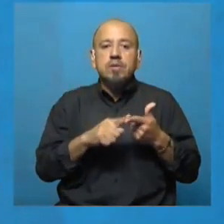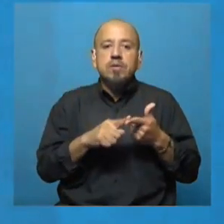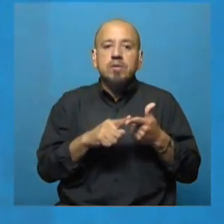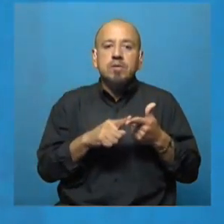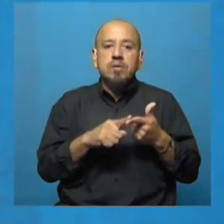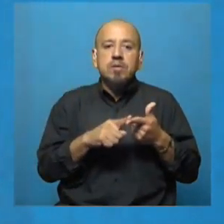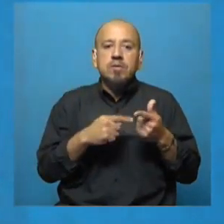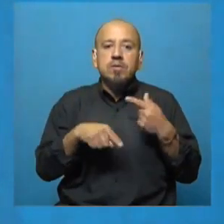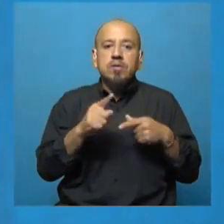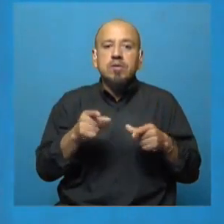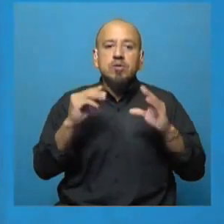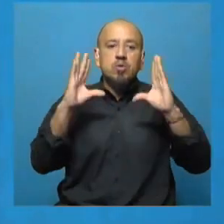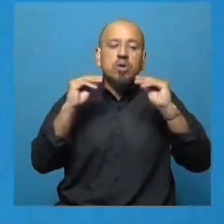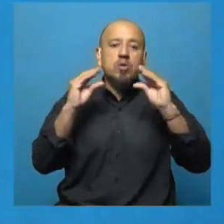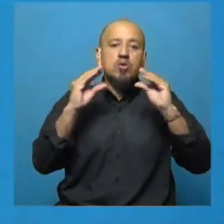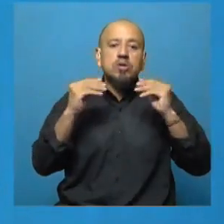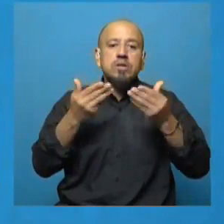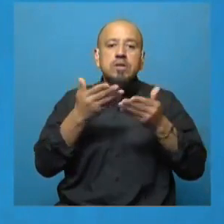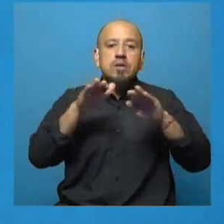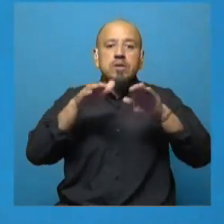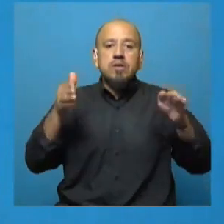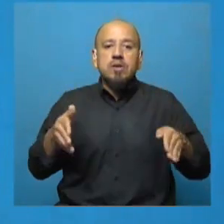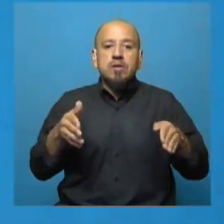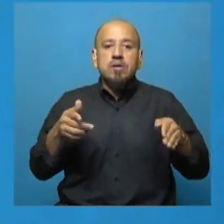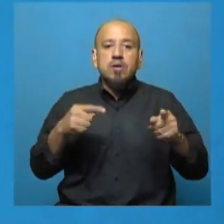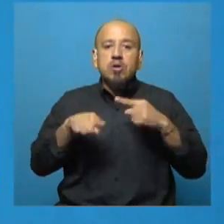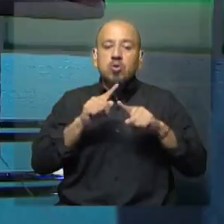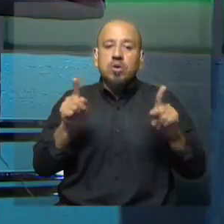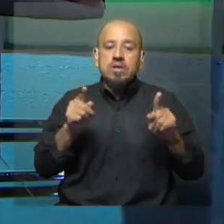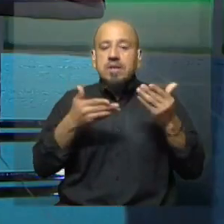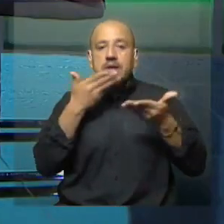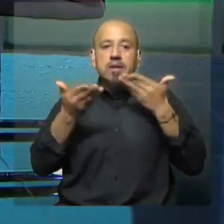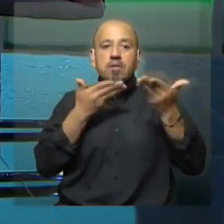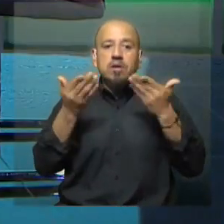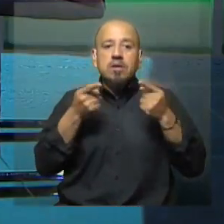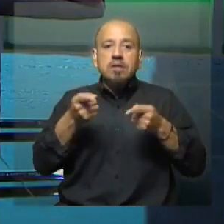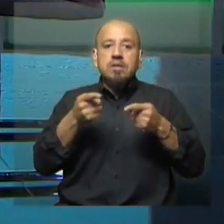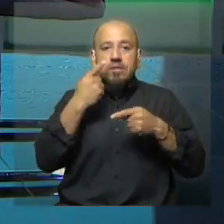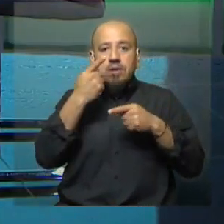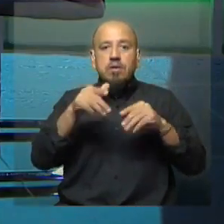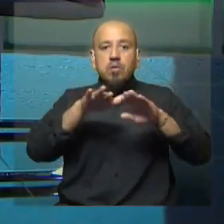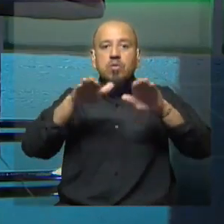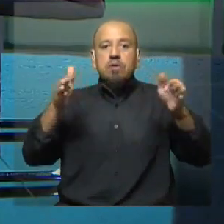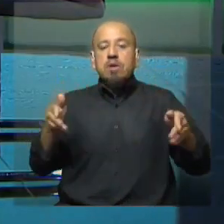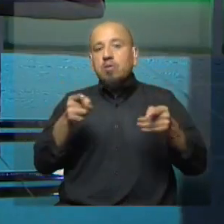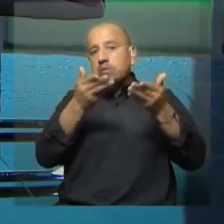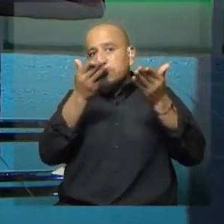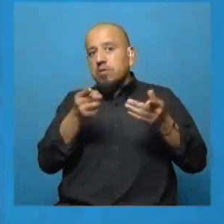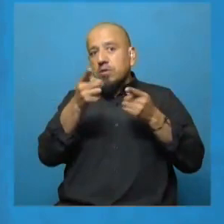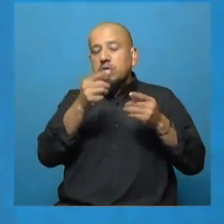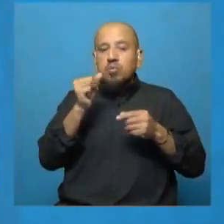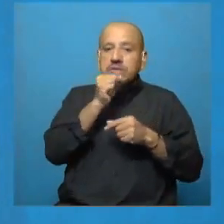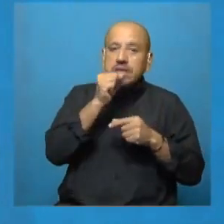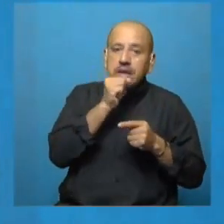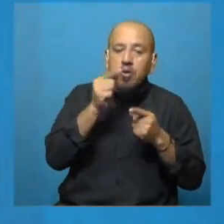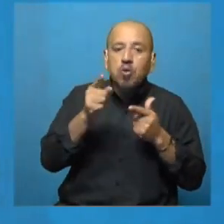él es una noche de tablado en la cual no se va a ver un espectáculo de carnaval se va a ver a un tablado con sus personajes con su presentador